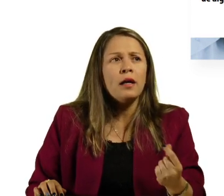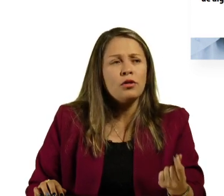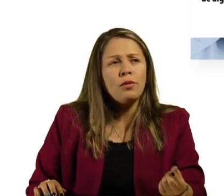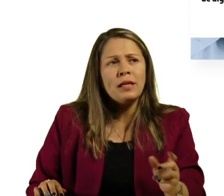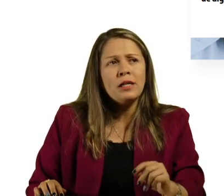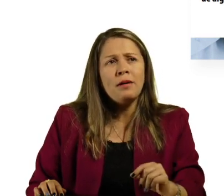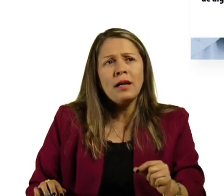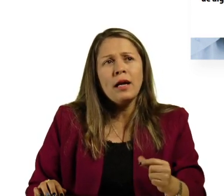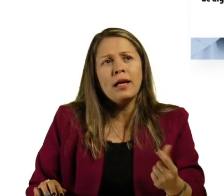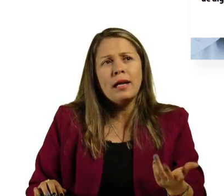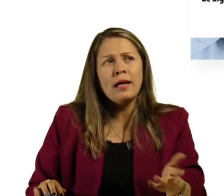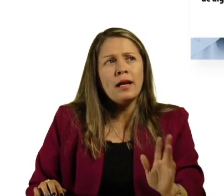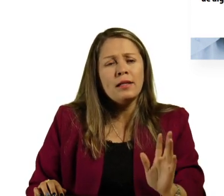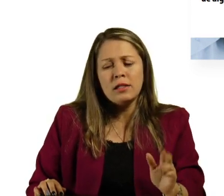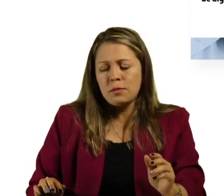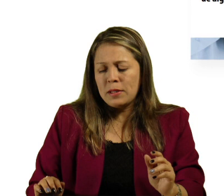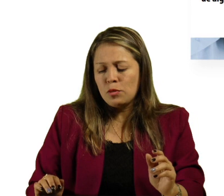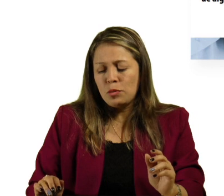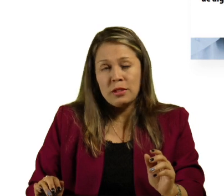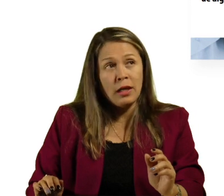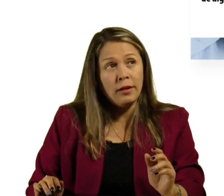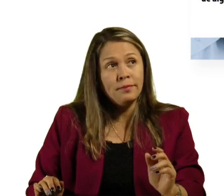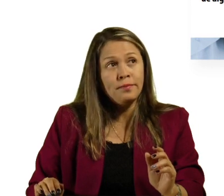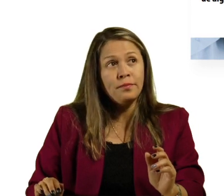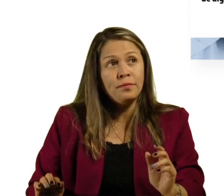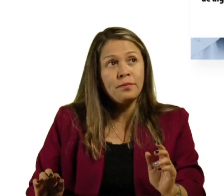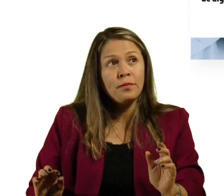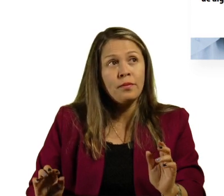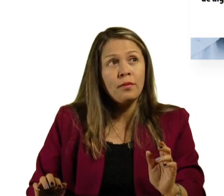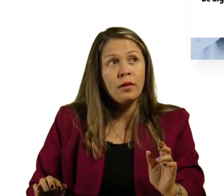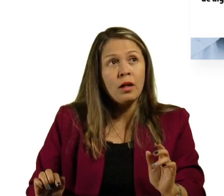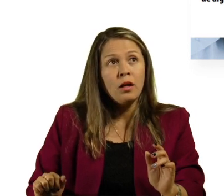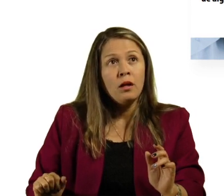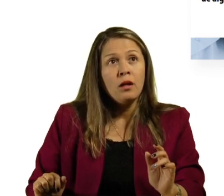saber sobrellevar en el análisis presupuestal.